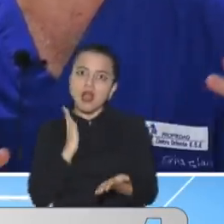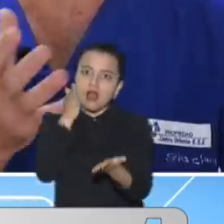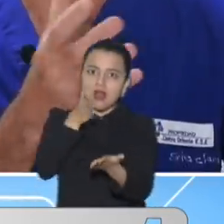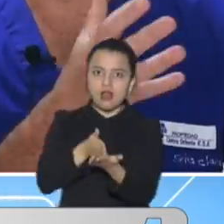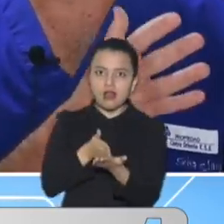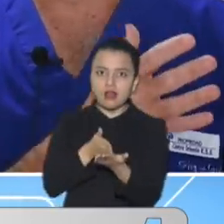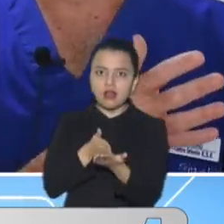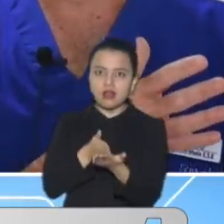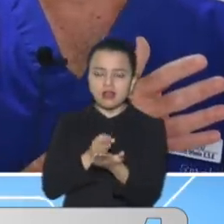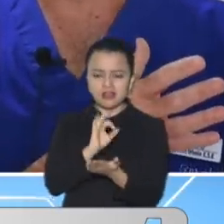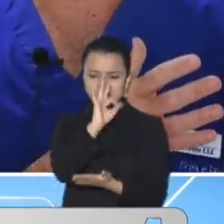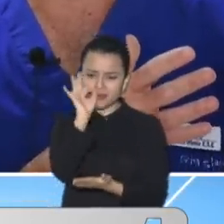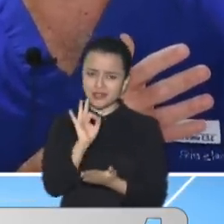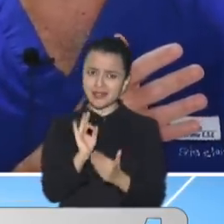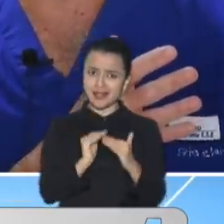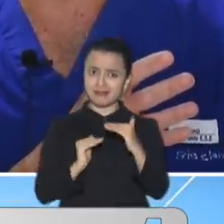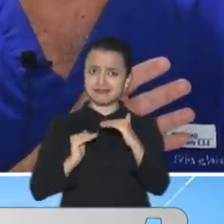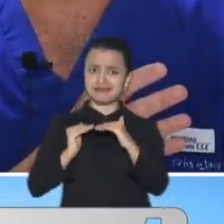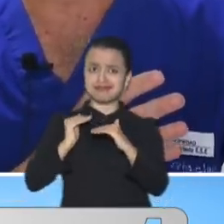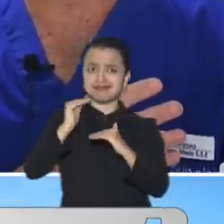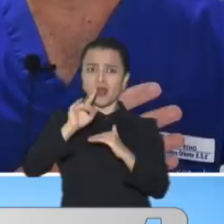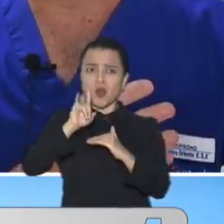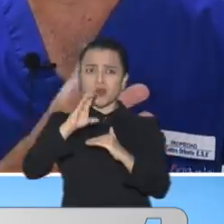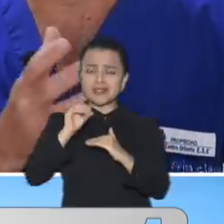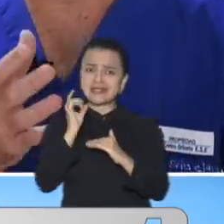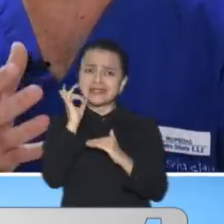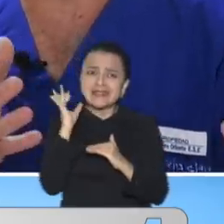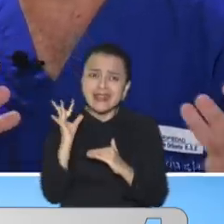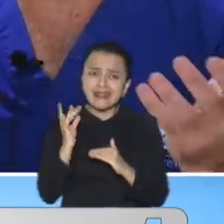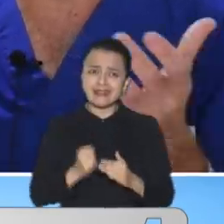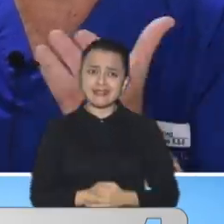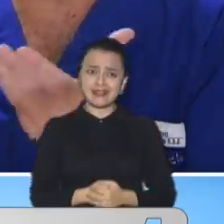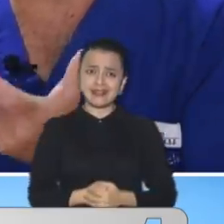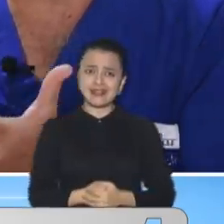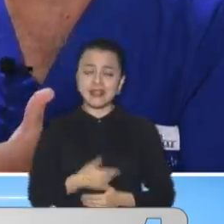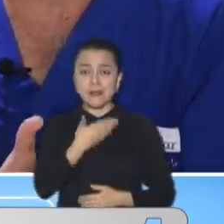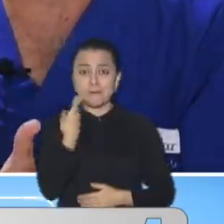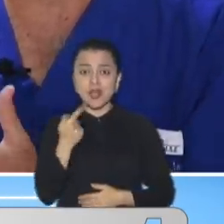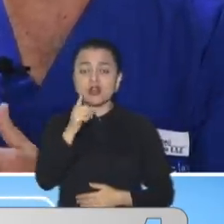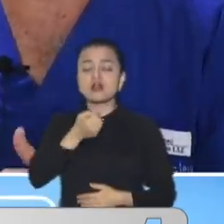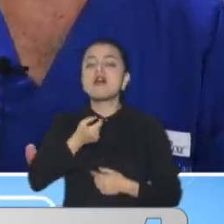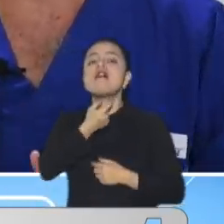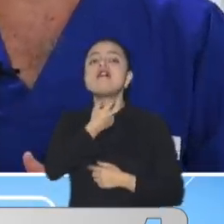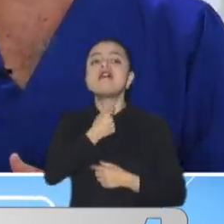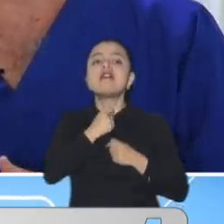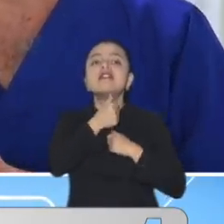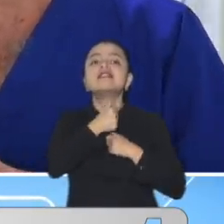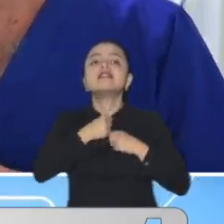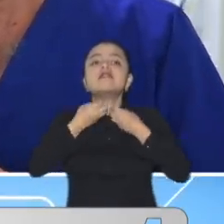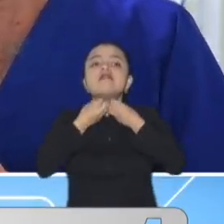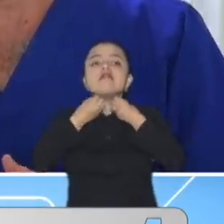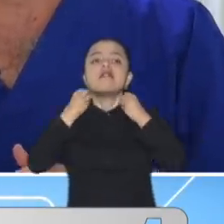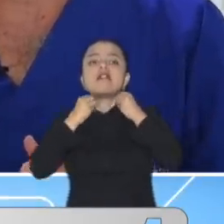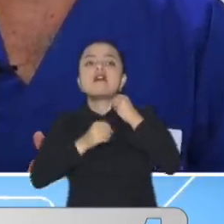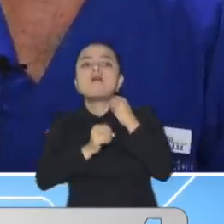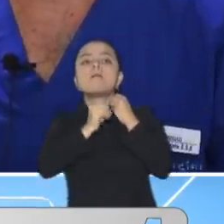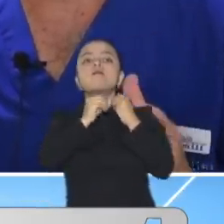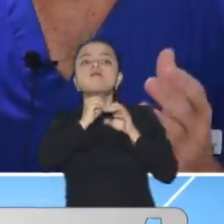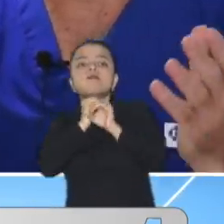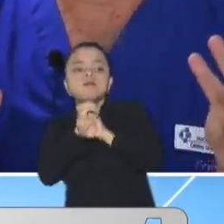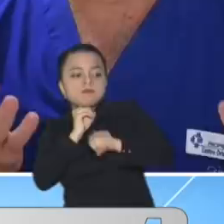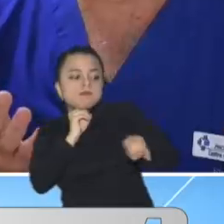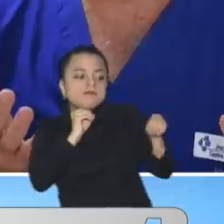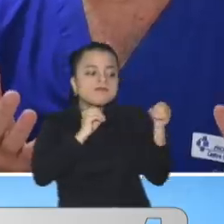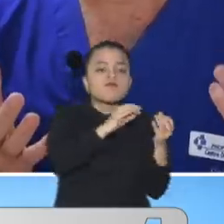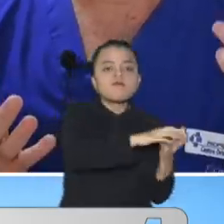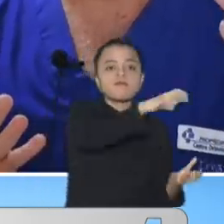no llegar a estar en una unidad de cuidado intensivo con o sin un tubo endotraqueal comienza en la sociedad.